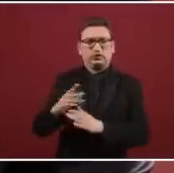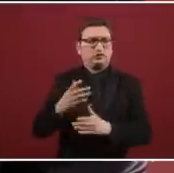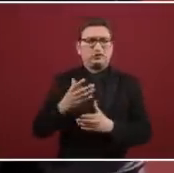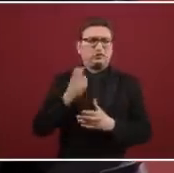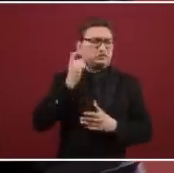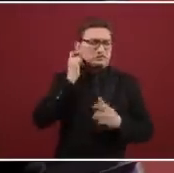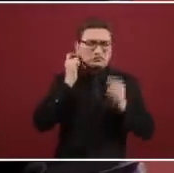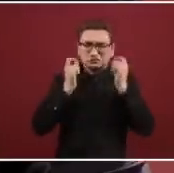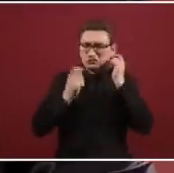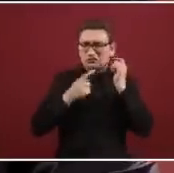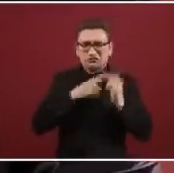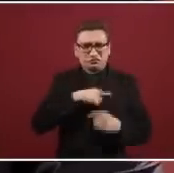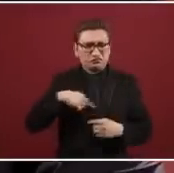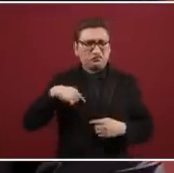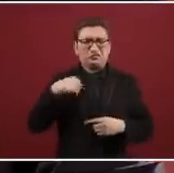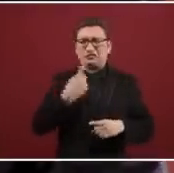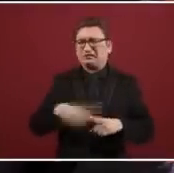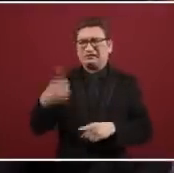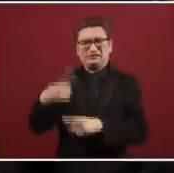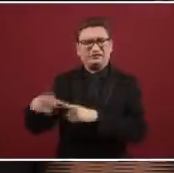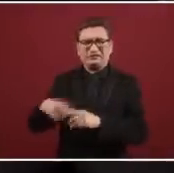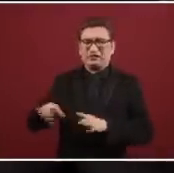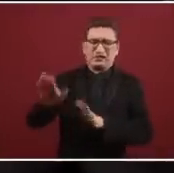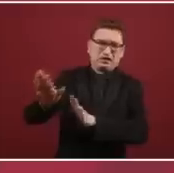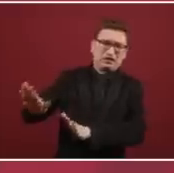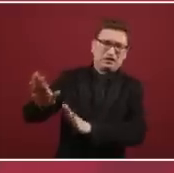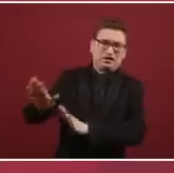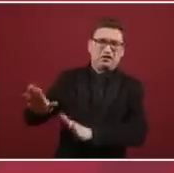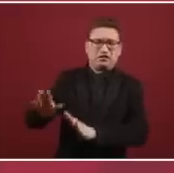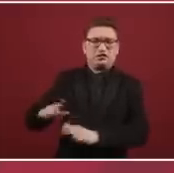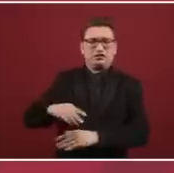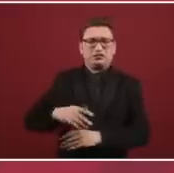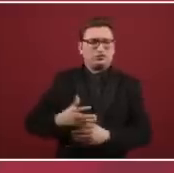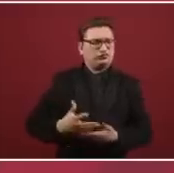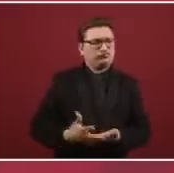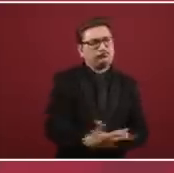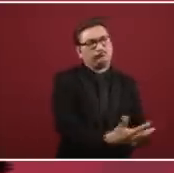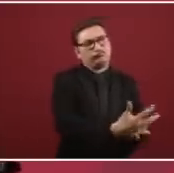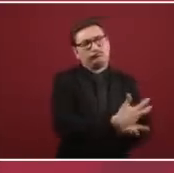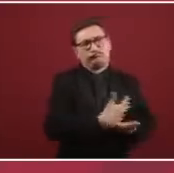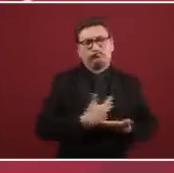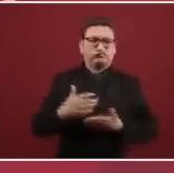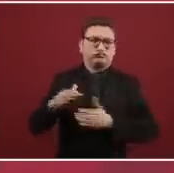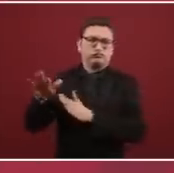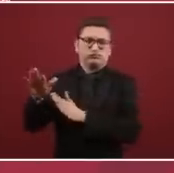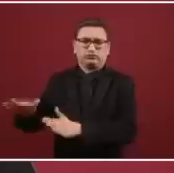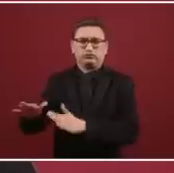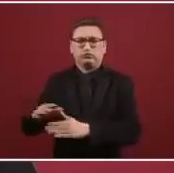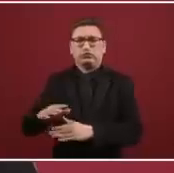joyas, de todo. Al final no se sabía